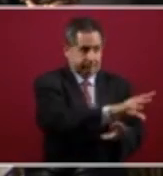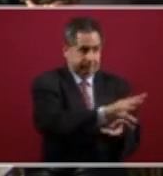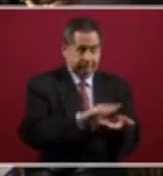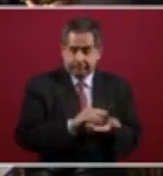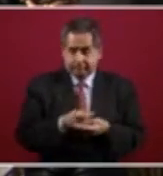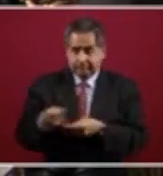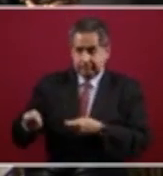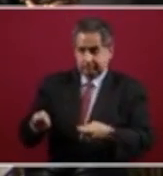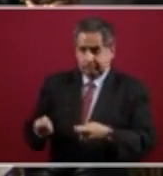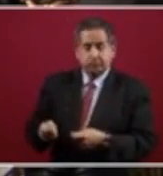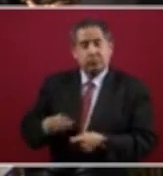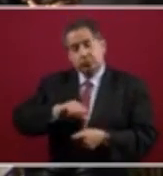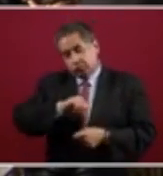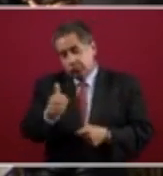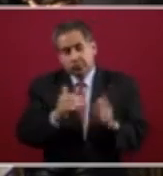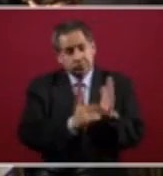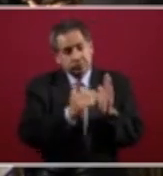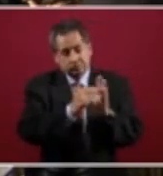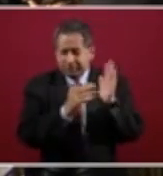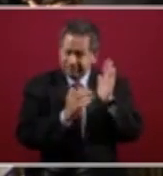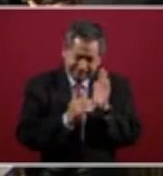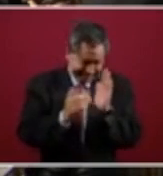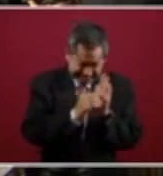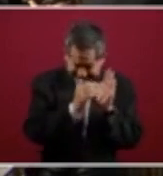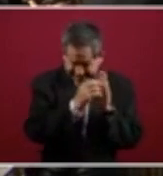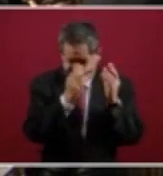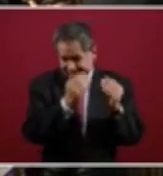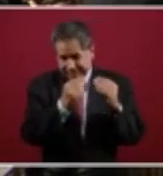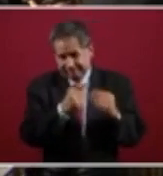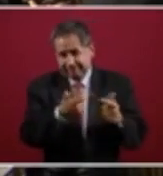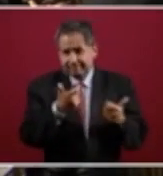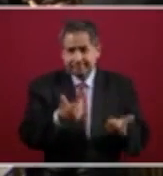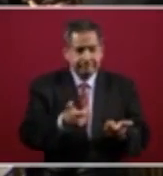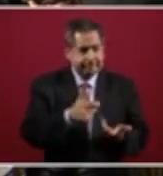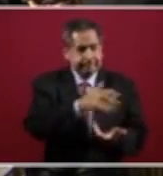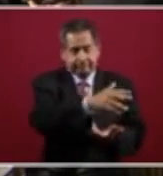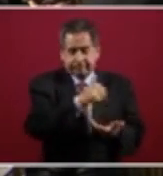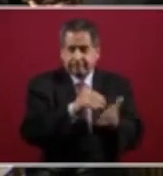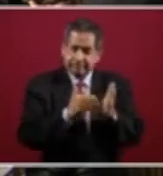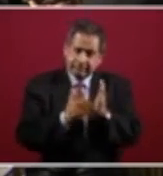también muchos millones, miles de millones de pesos,